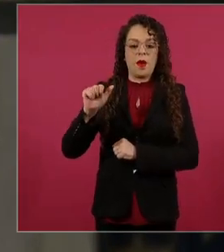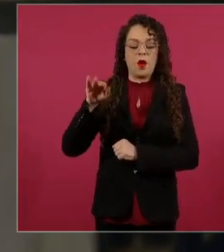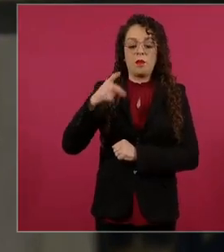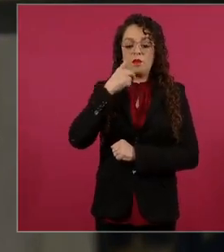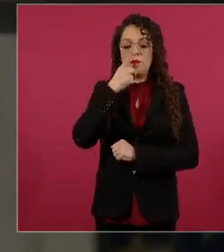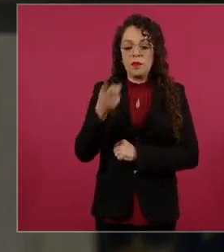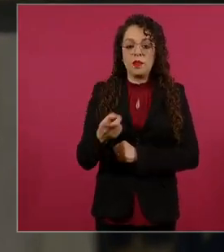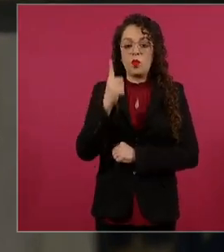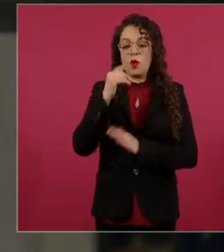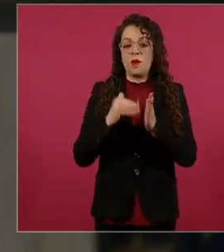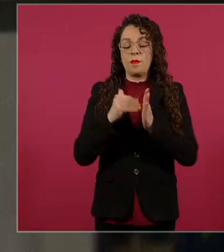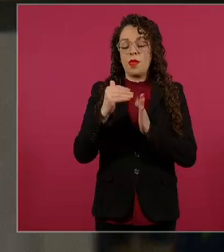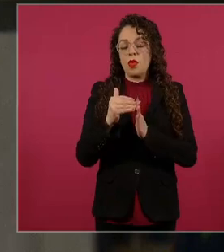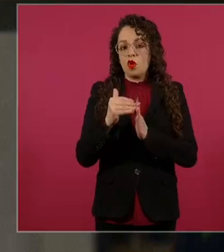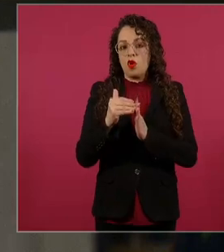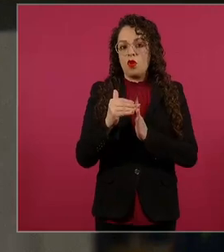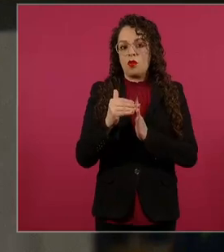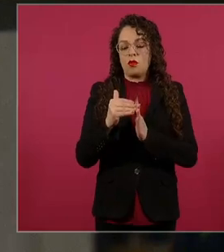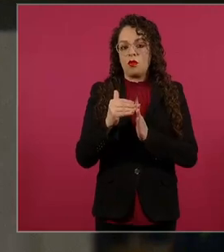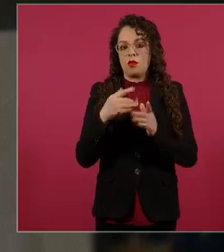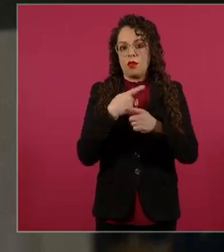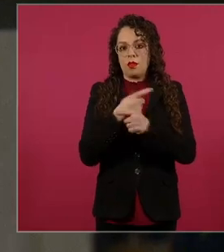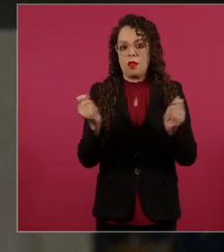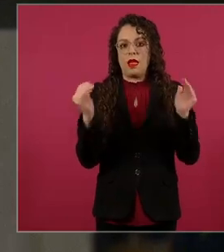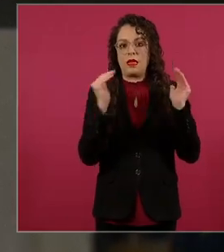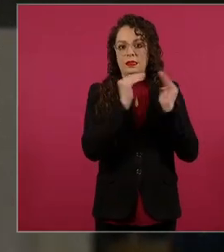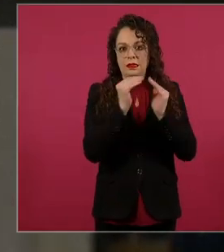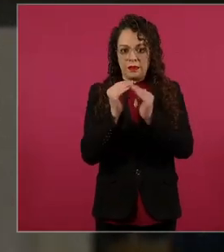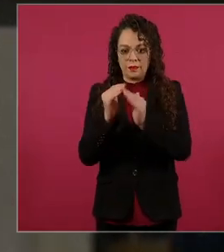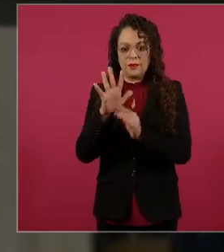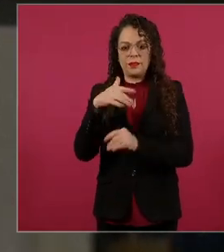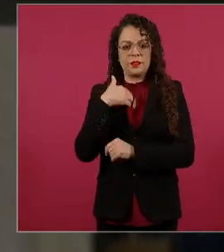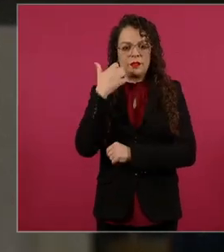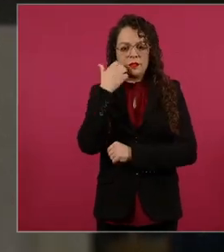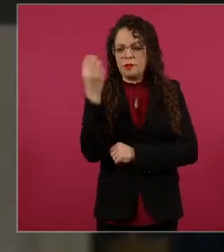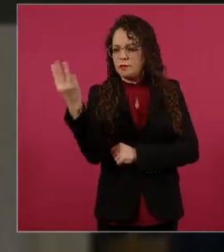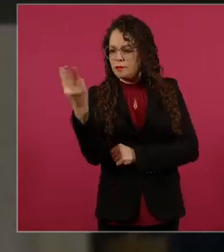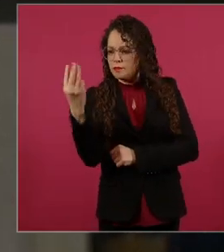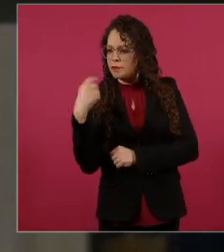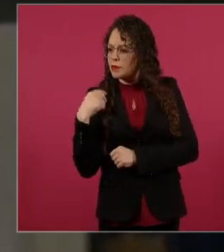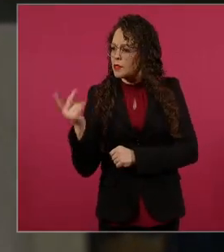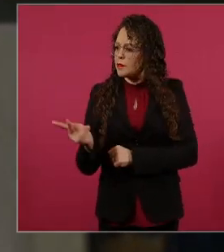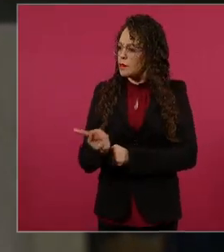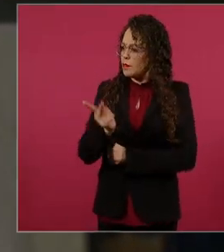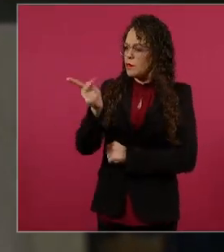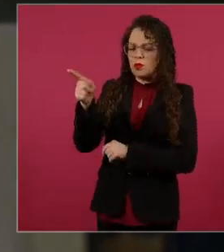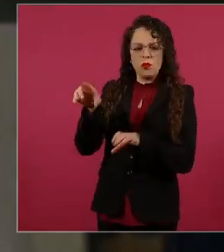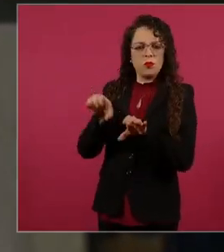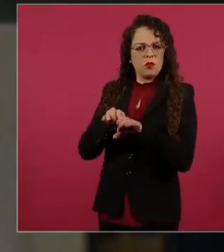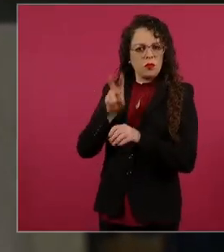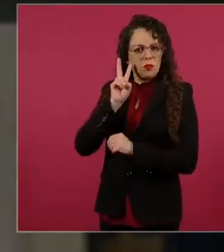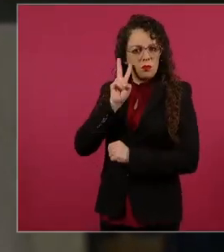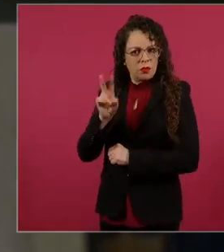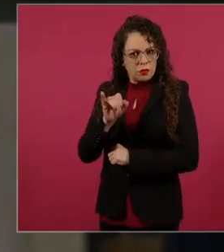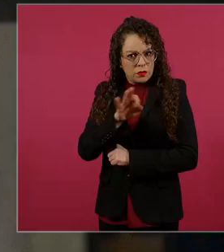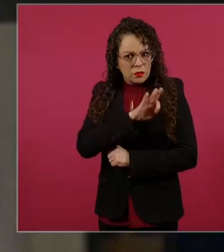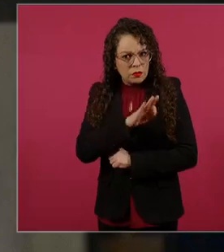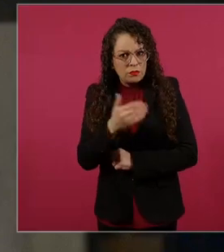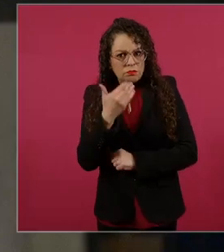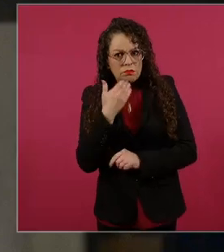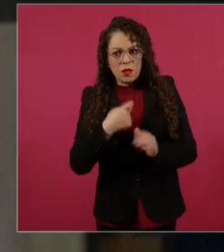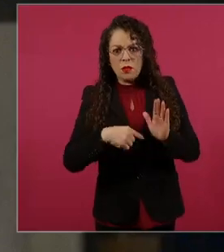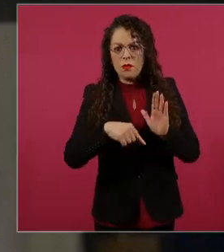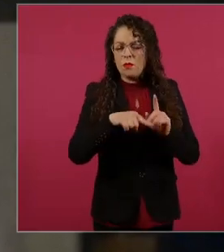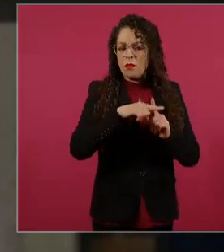en su administración, pues, preguntarle a cualquiera de los tres justamente la viabilidad de esto. ya, bueno, usted como